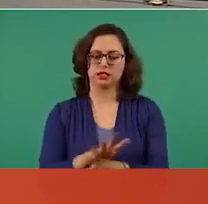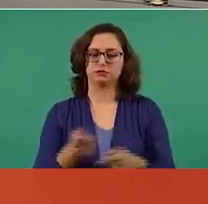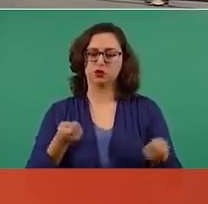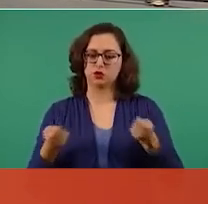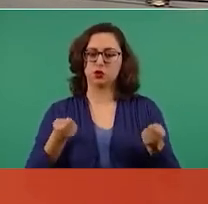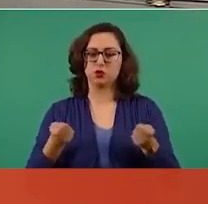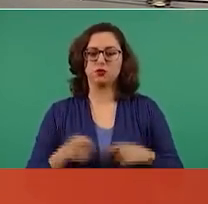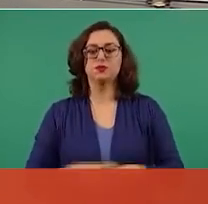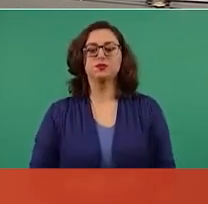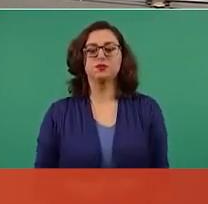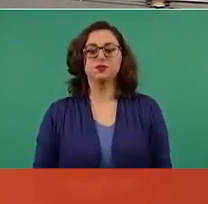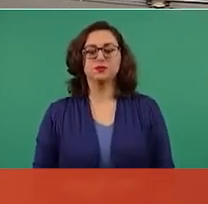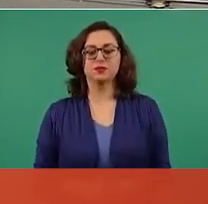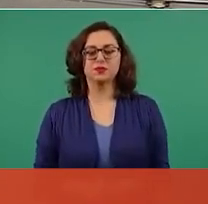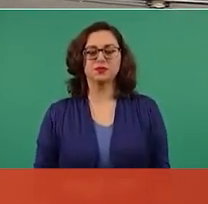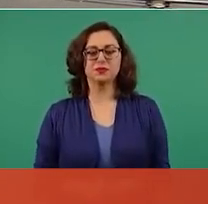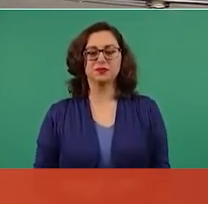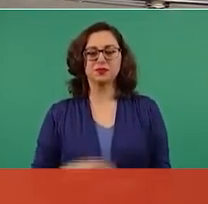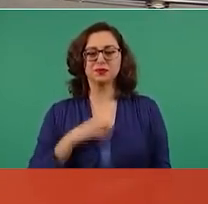Luego,